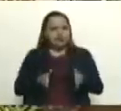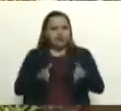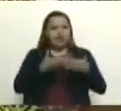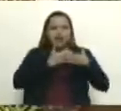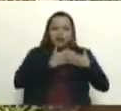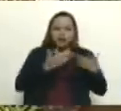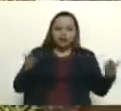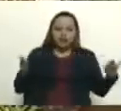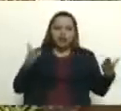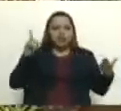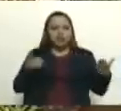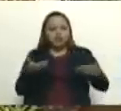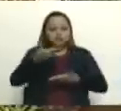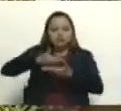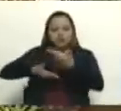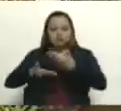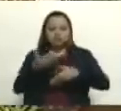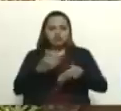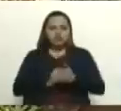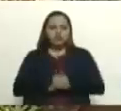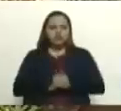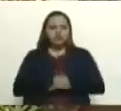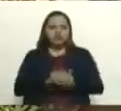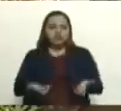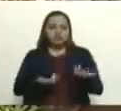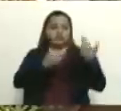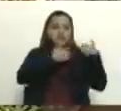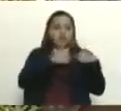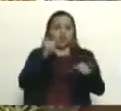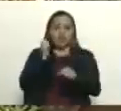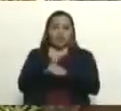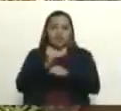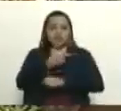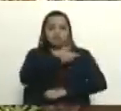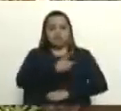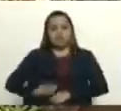abierto y conciliador las riendas del poder electoral,